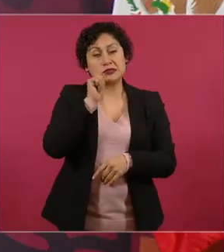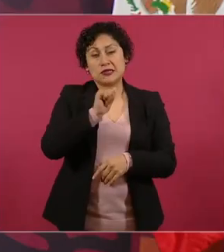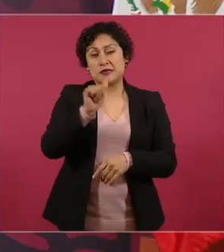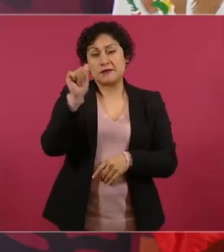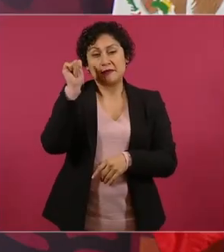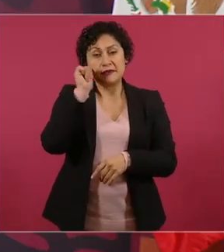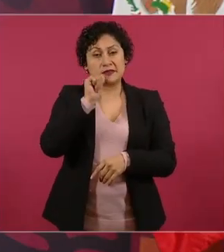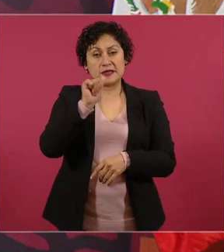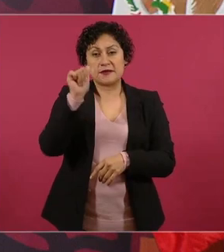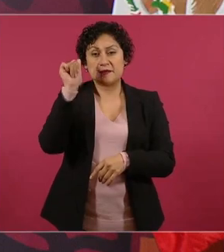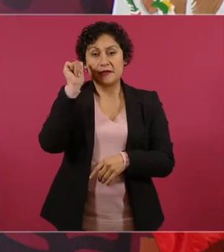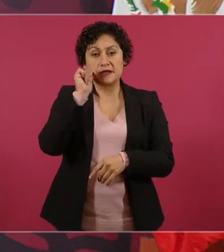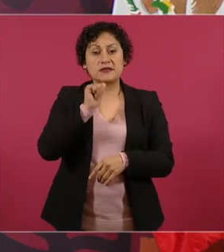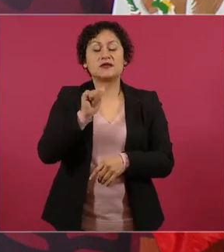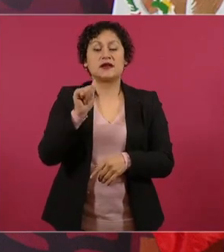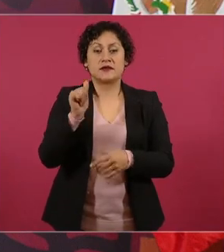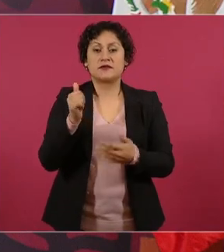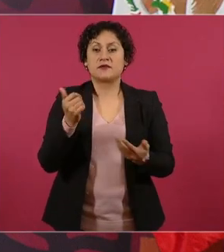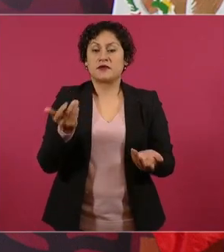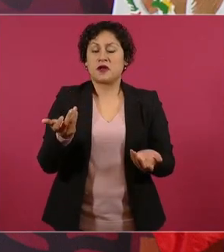calamidades,